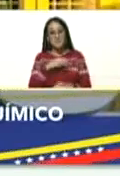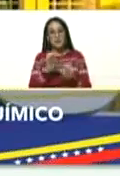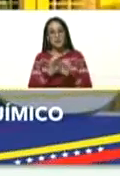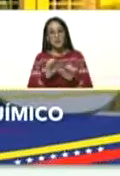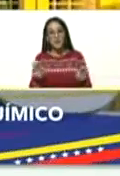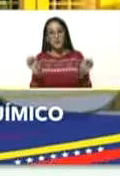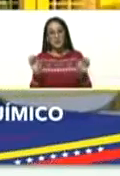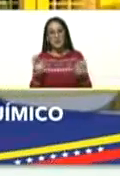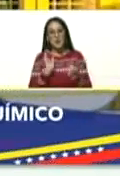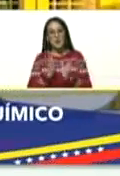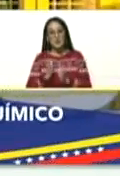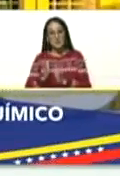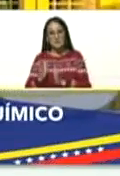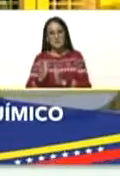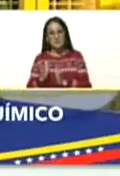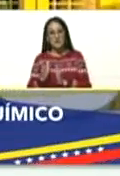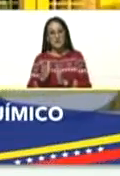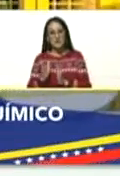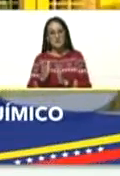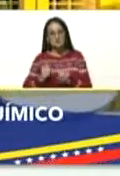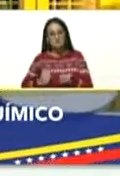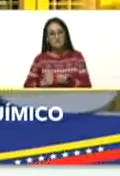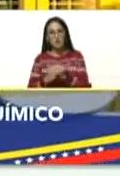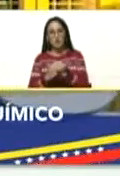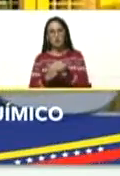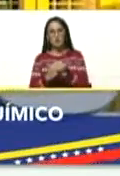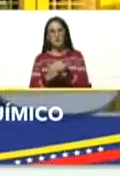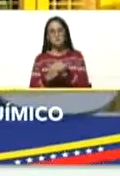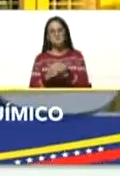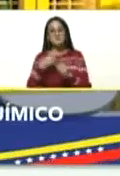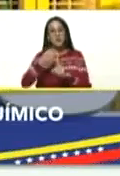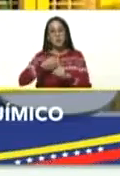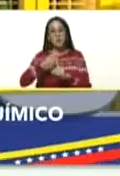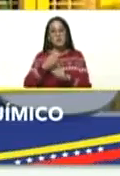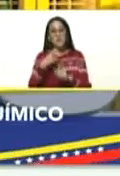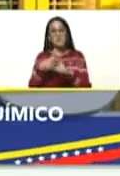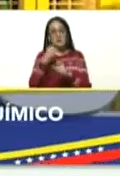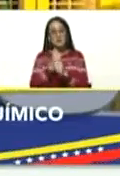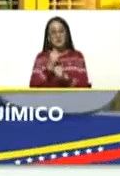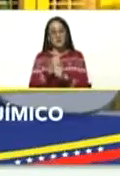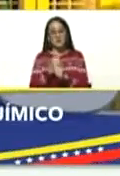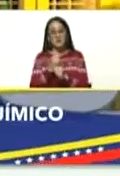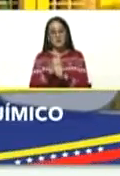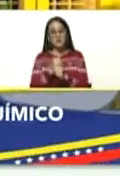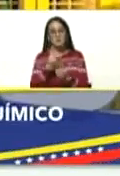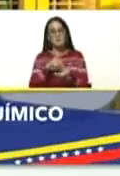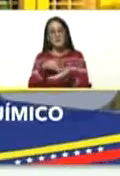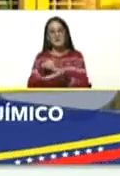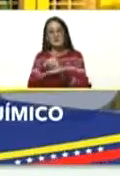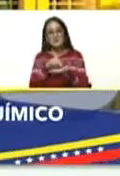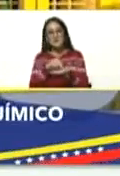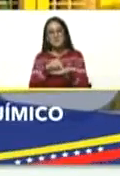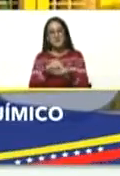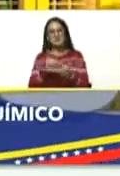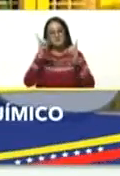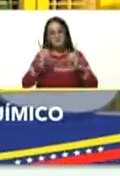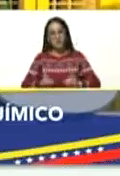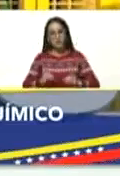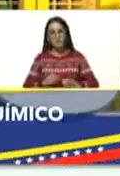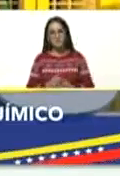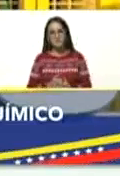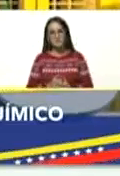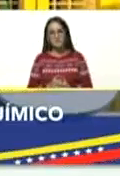educada, organizada, forjada en la lucha y en el trabajo, participa de manera decisiva